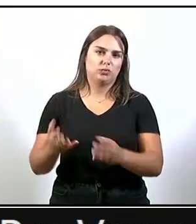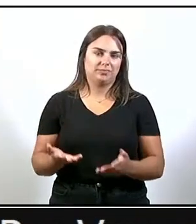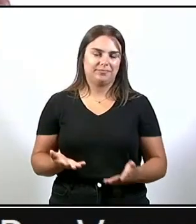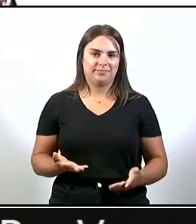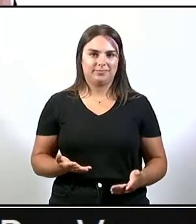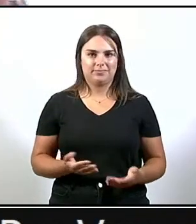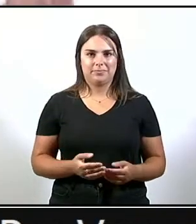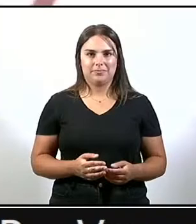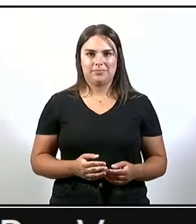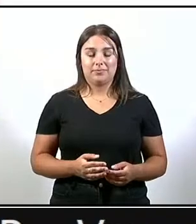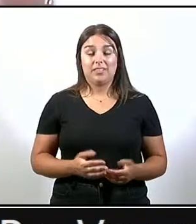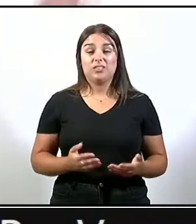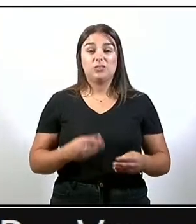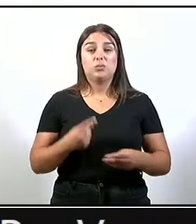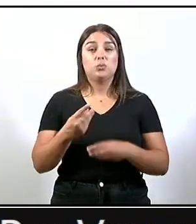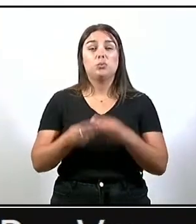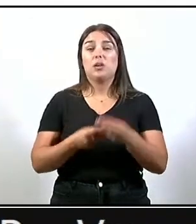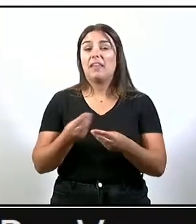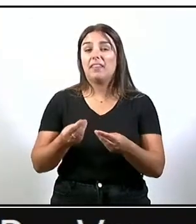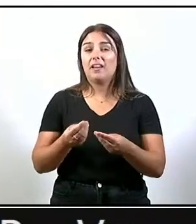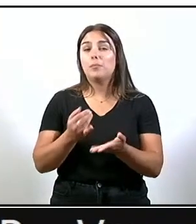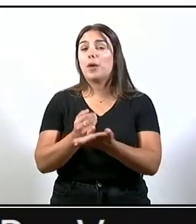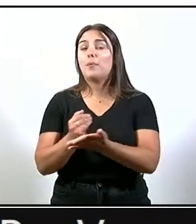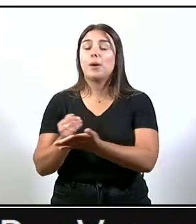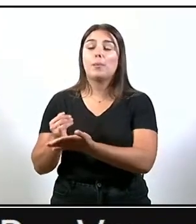¿Y sabéis lo que se hace en los laboratorios, no? Experimentos.